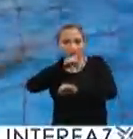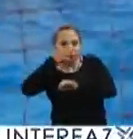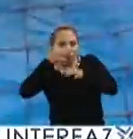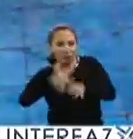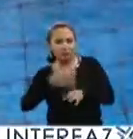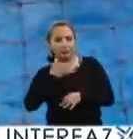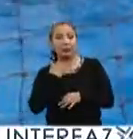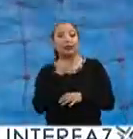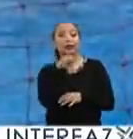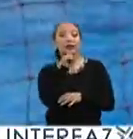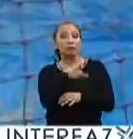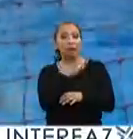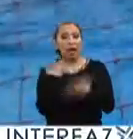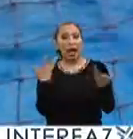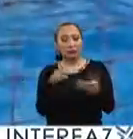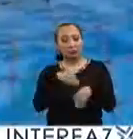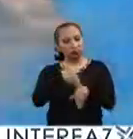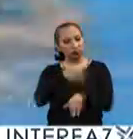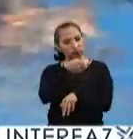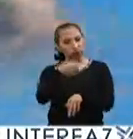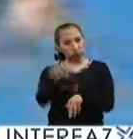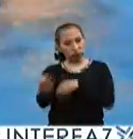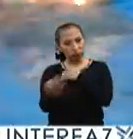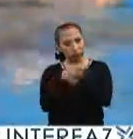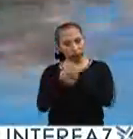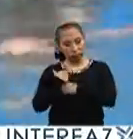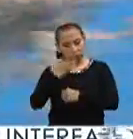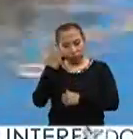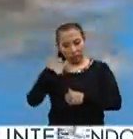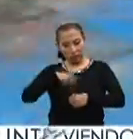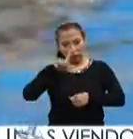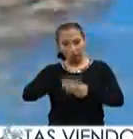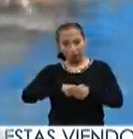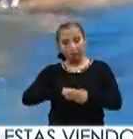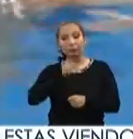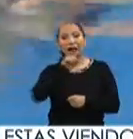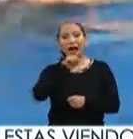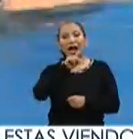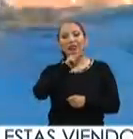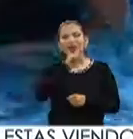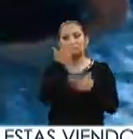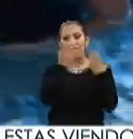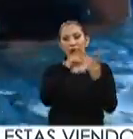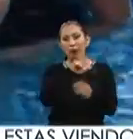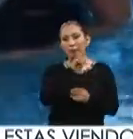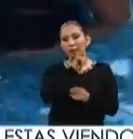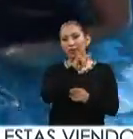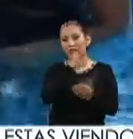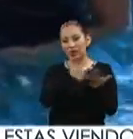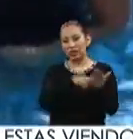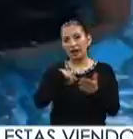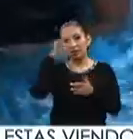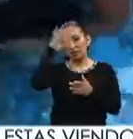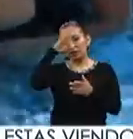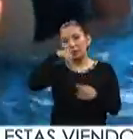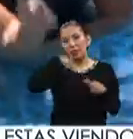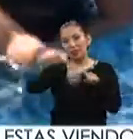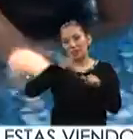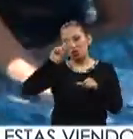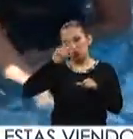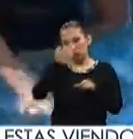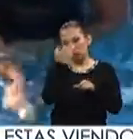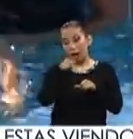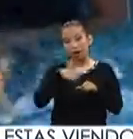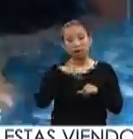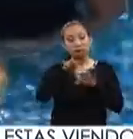resultados deseados. Además, genera disciplina que fortalece la formación personal. Andrea estudia pedagogía en la Facultad de Filosofía y Letras de la UNAM